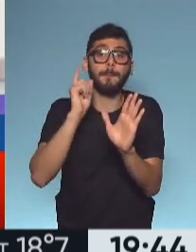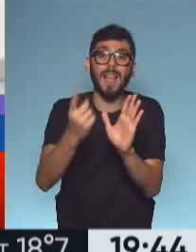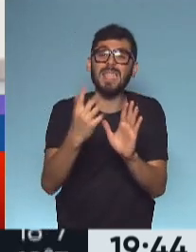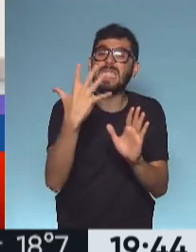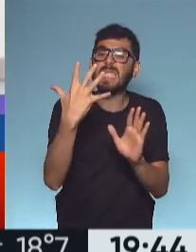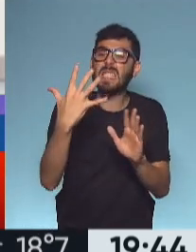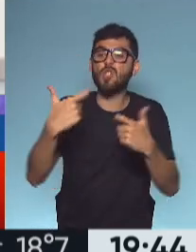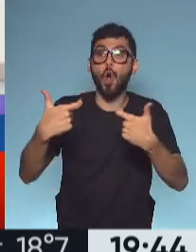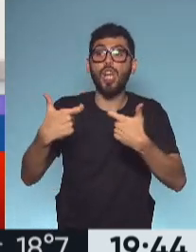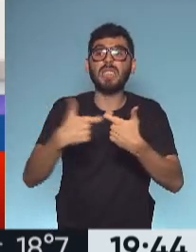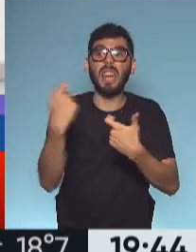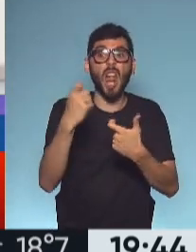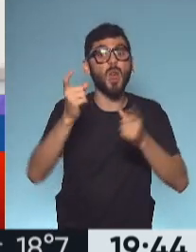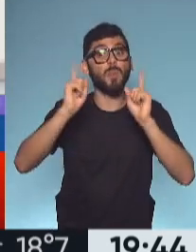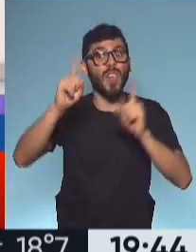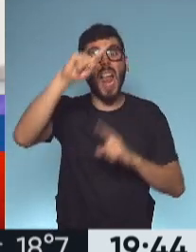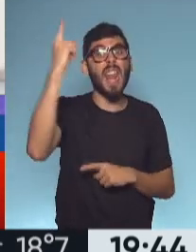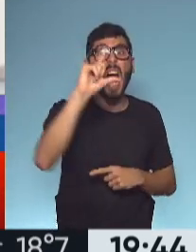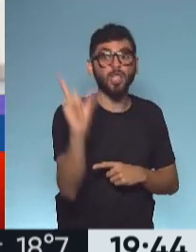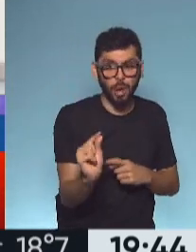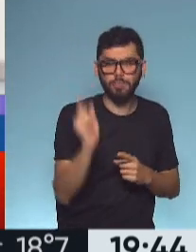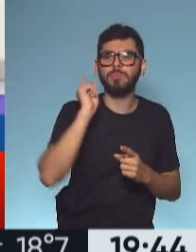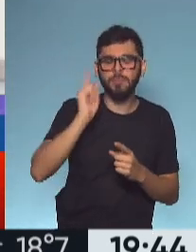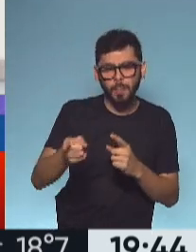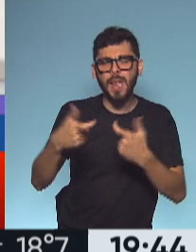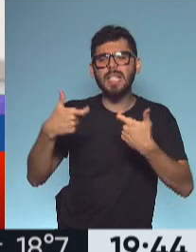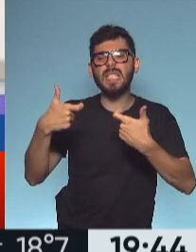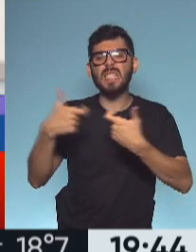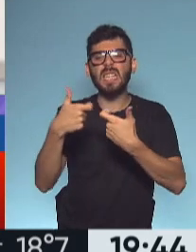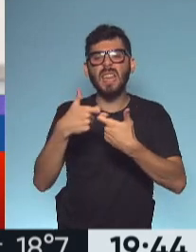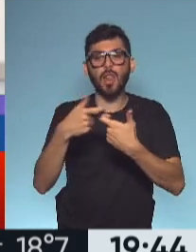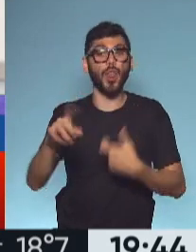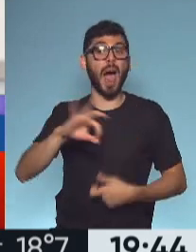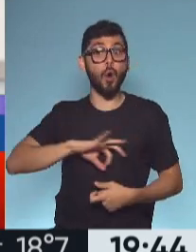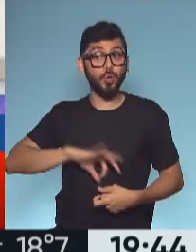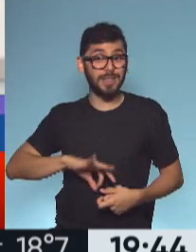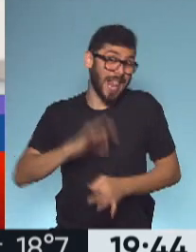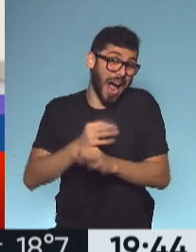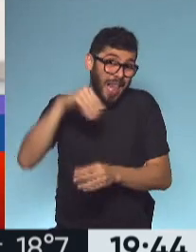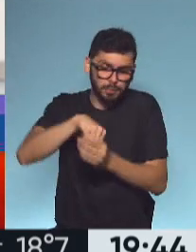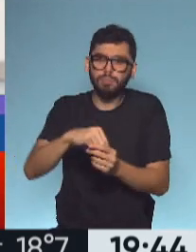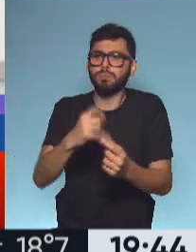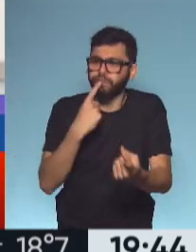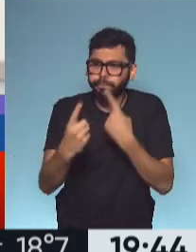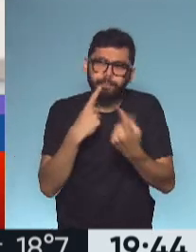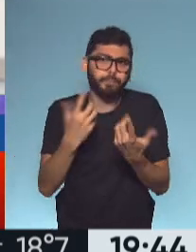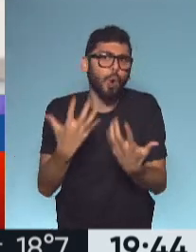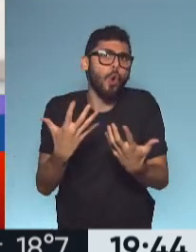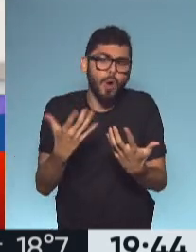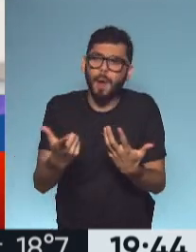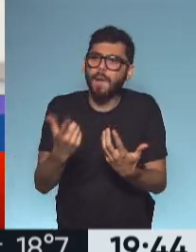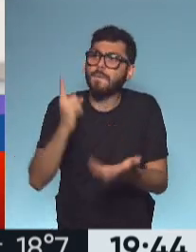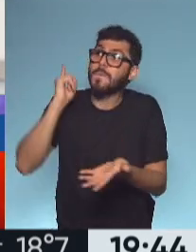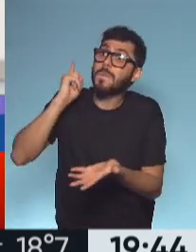organizaciones sindicales docentes nacionales y también con los sindicatos de auxiliares para conversar cada una de las medidas que